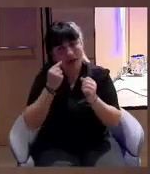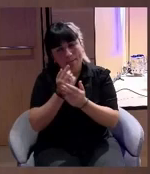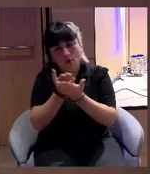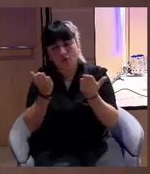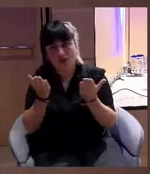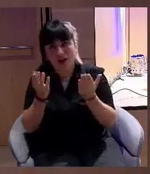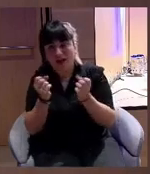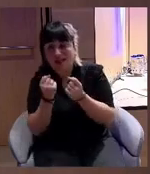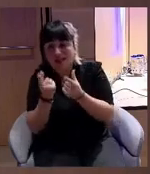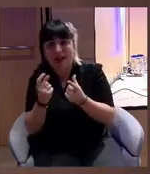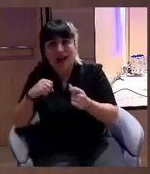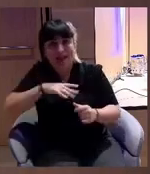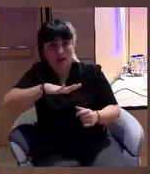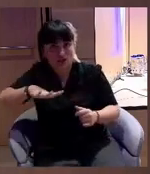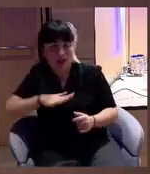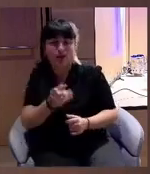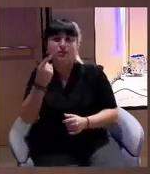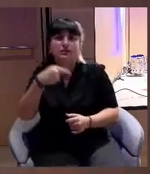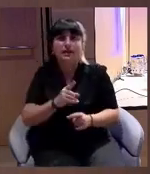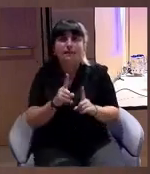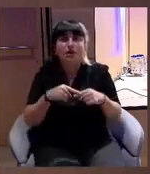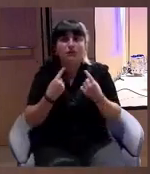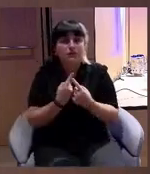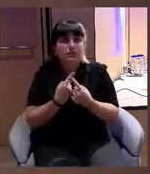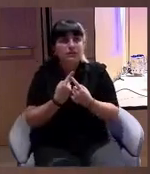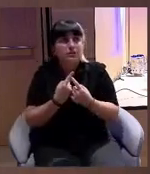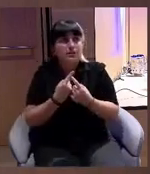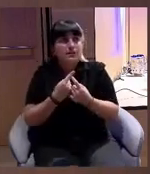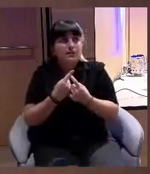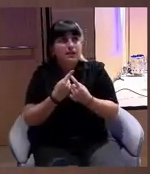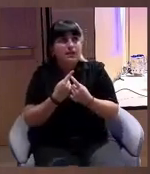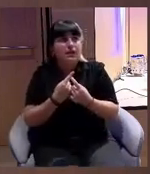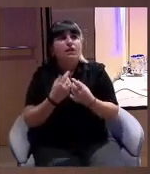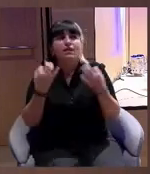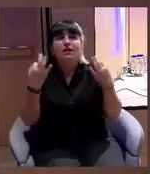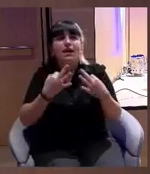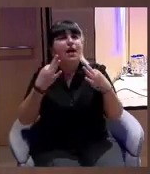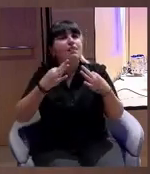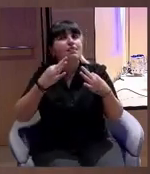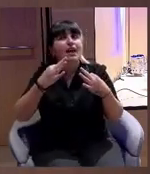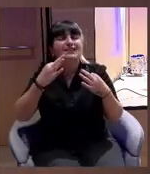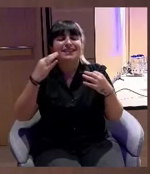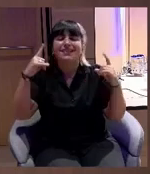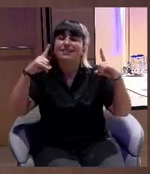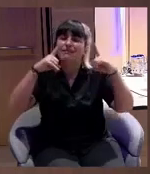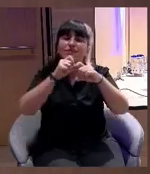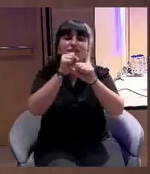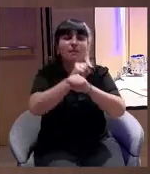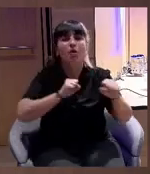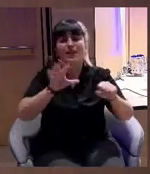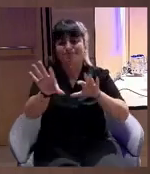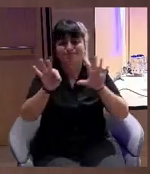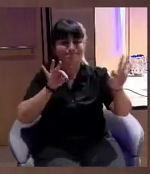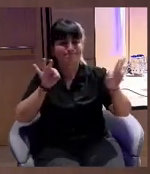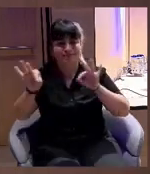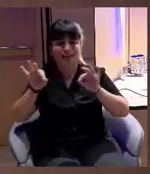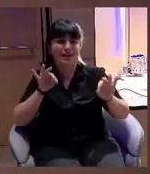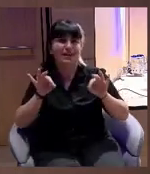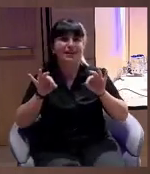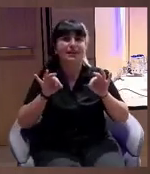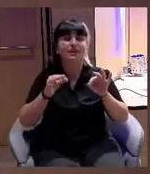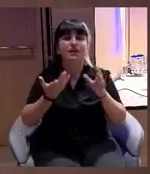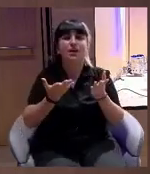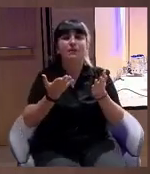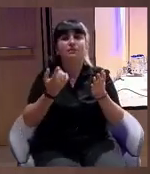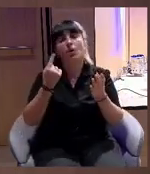concluir es bastante difícil machear entre propuestas electorales a nivel legislativo y cómo votan